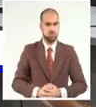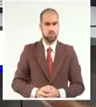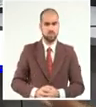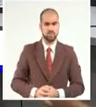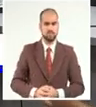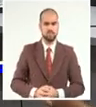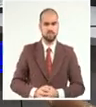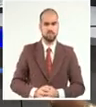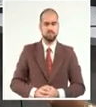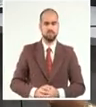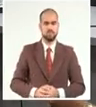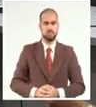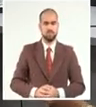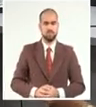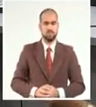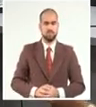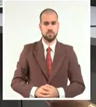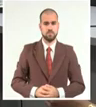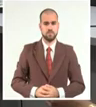que da deseo de vivir,